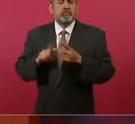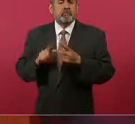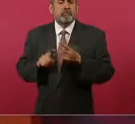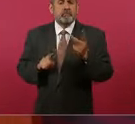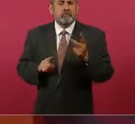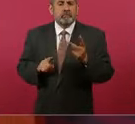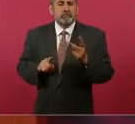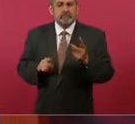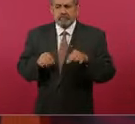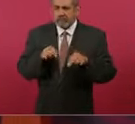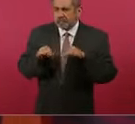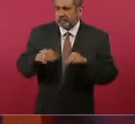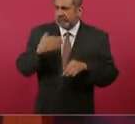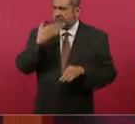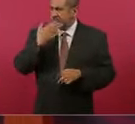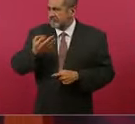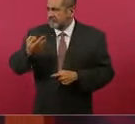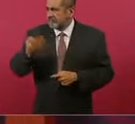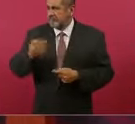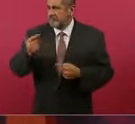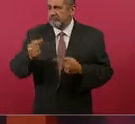y eficacia.